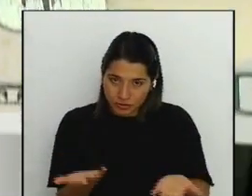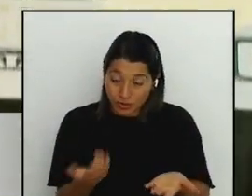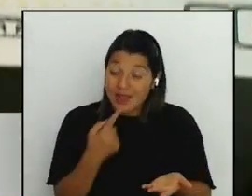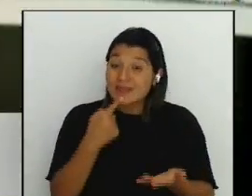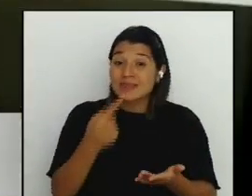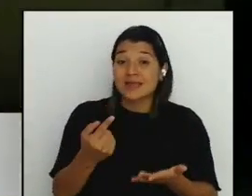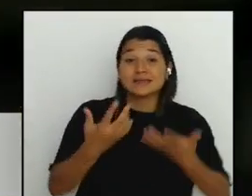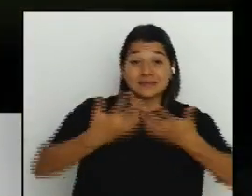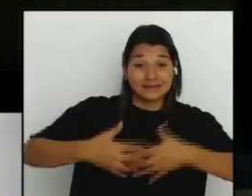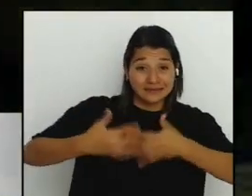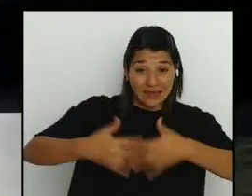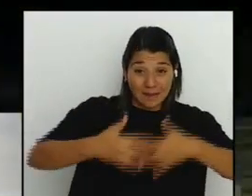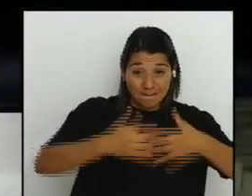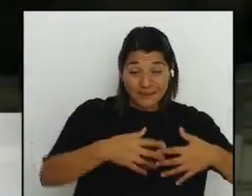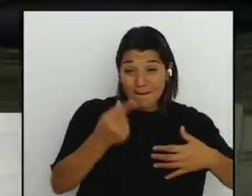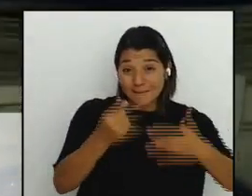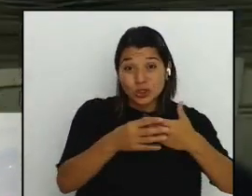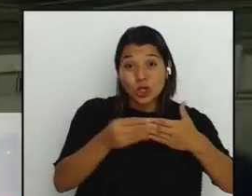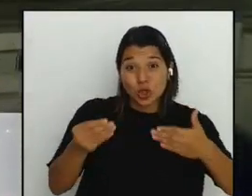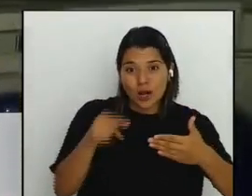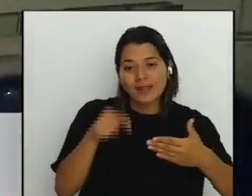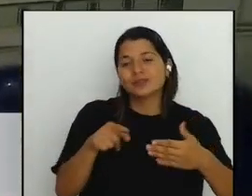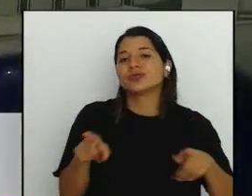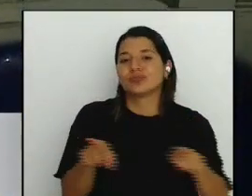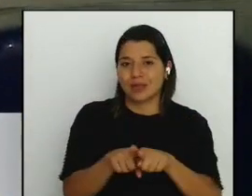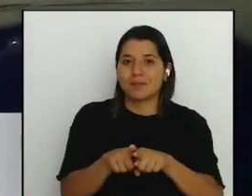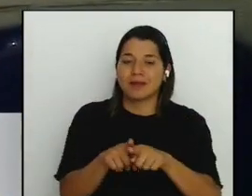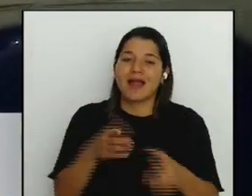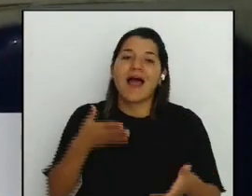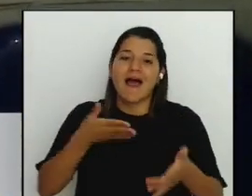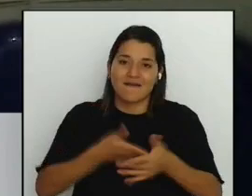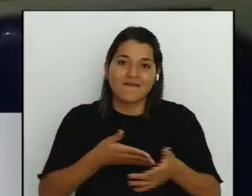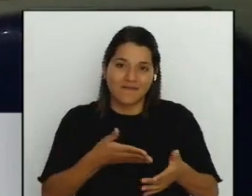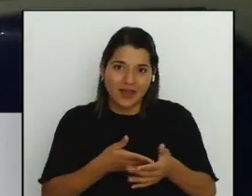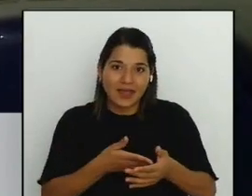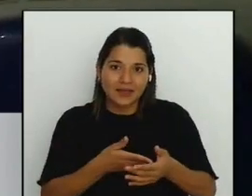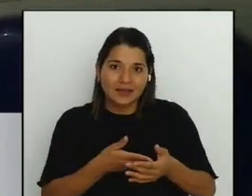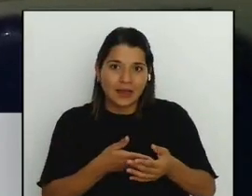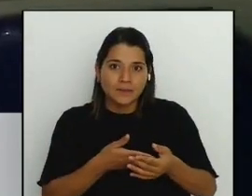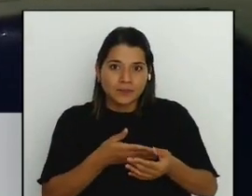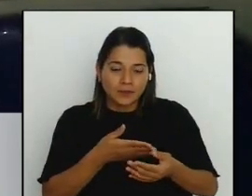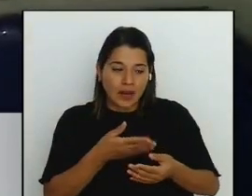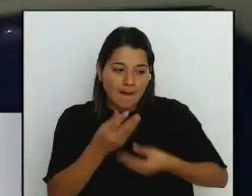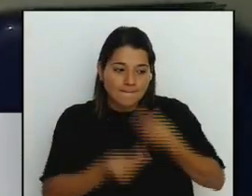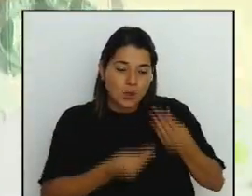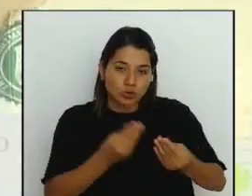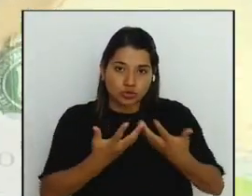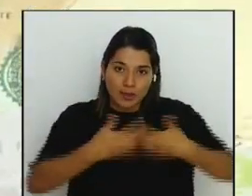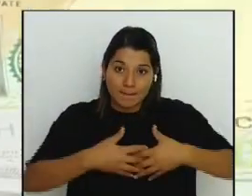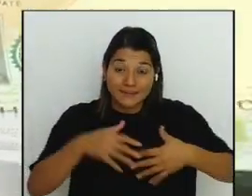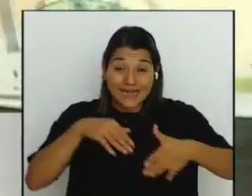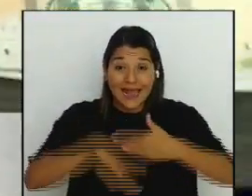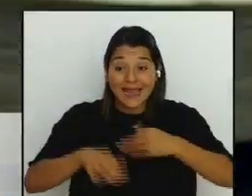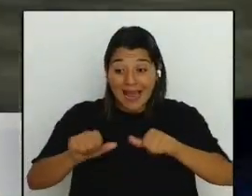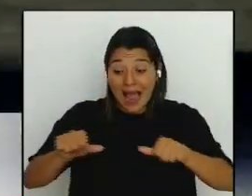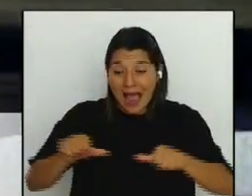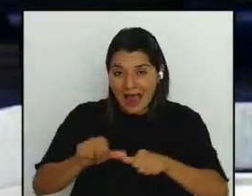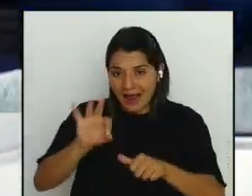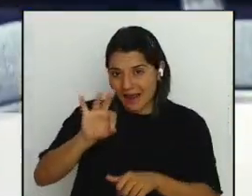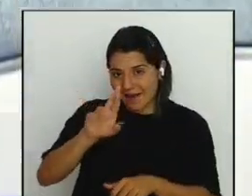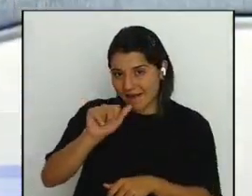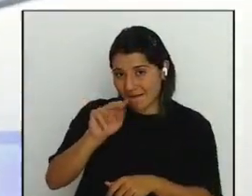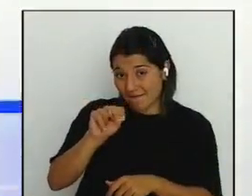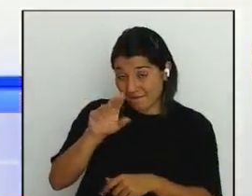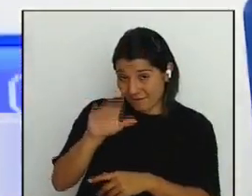tipo de cambio también se traslada a los costos productivos de las empresas de zonas francas. Por ejemplo, una empresa con un gasto de